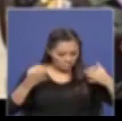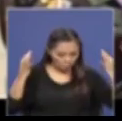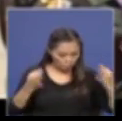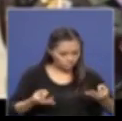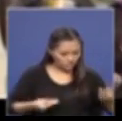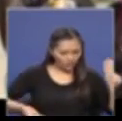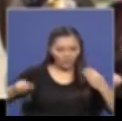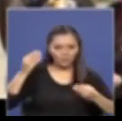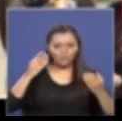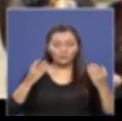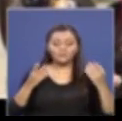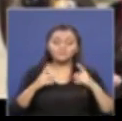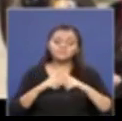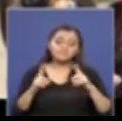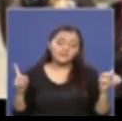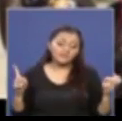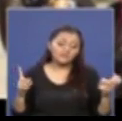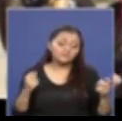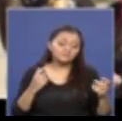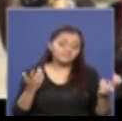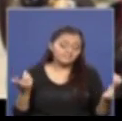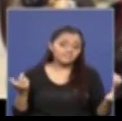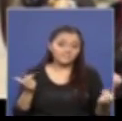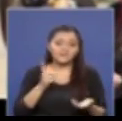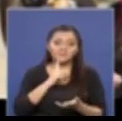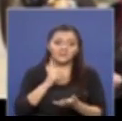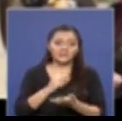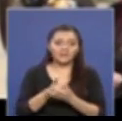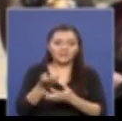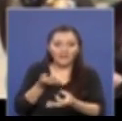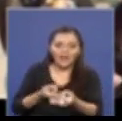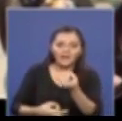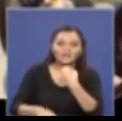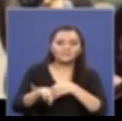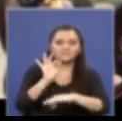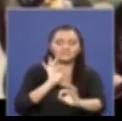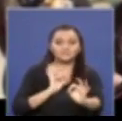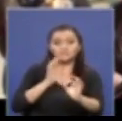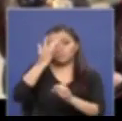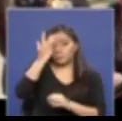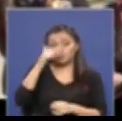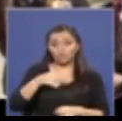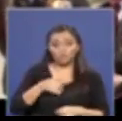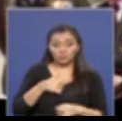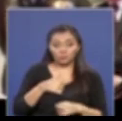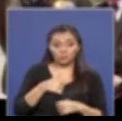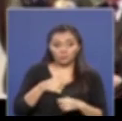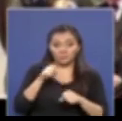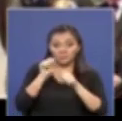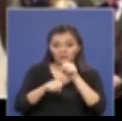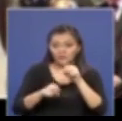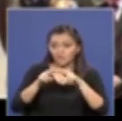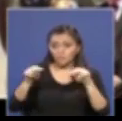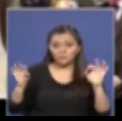justa compensación. Lamentablemente, pareciera ser que en el siglo XXI todavía